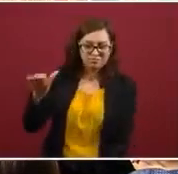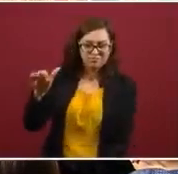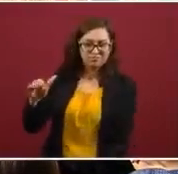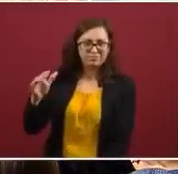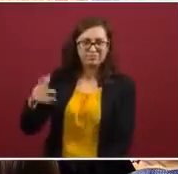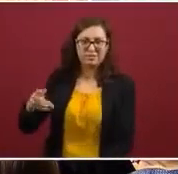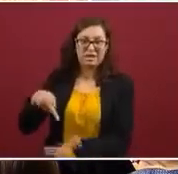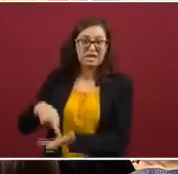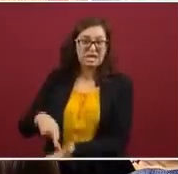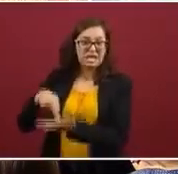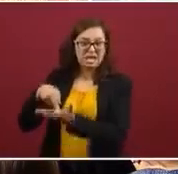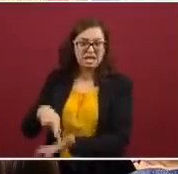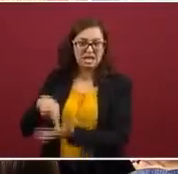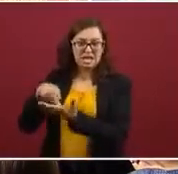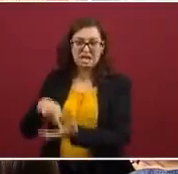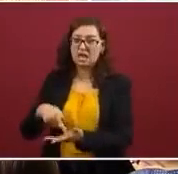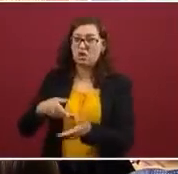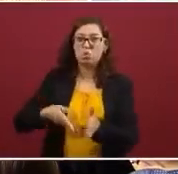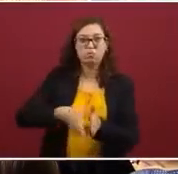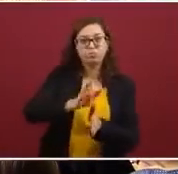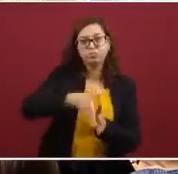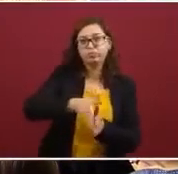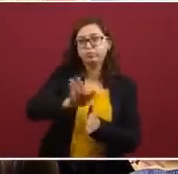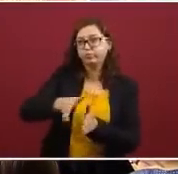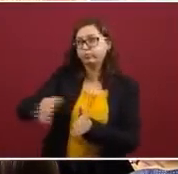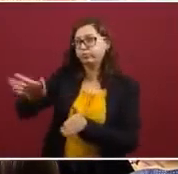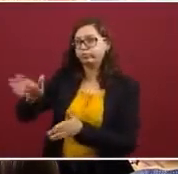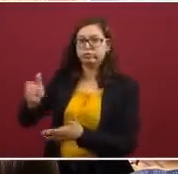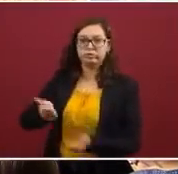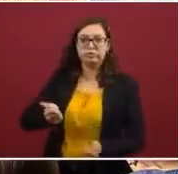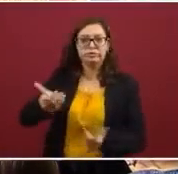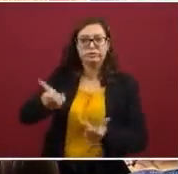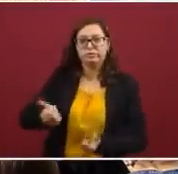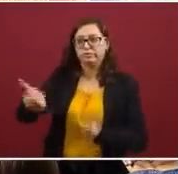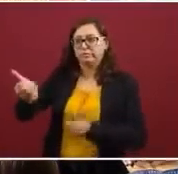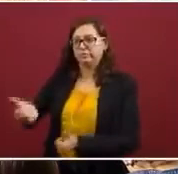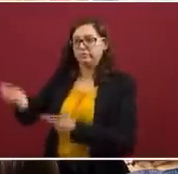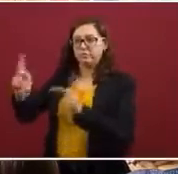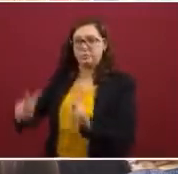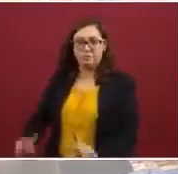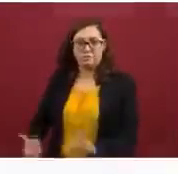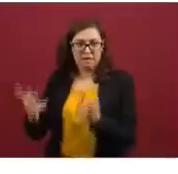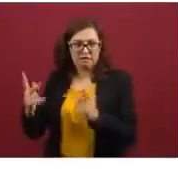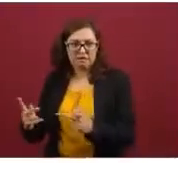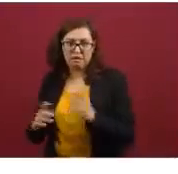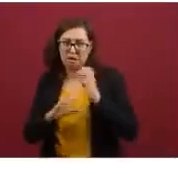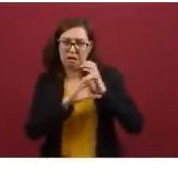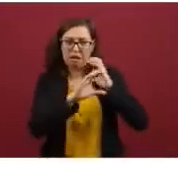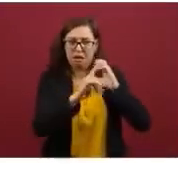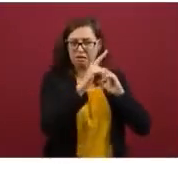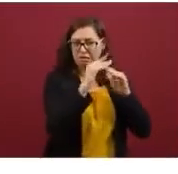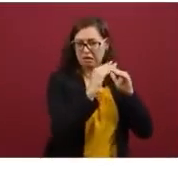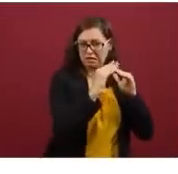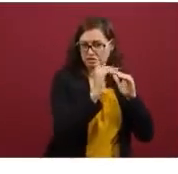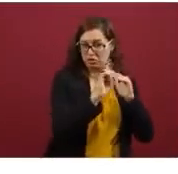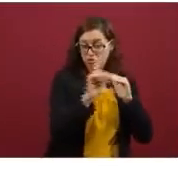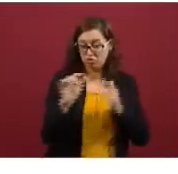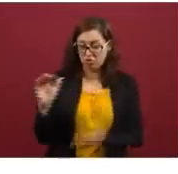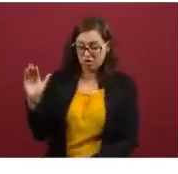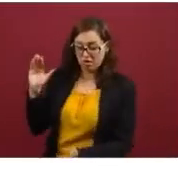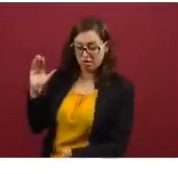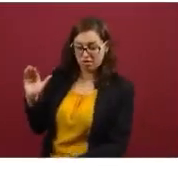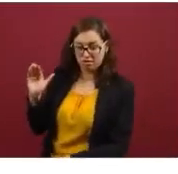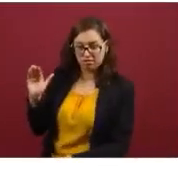más se esfuerzan por poder comprar el gas, y tenemos primeramente en Torreón,